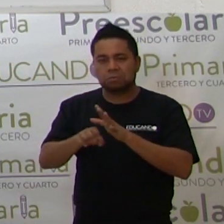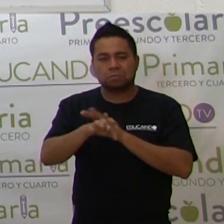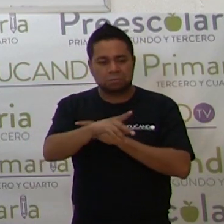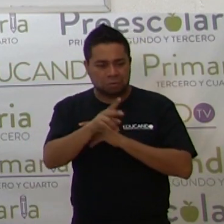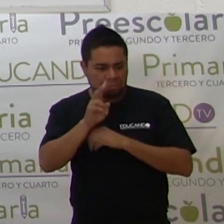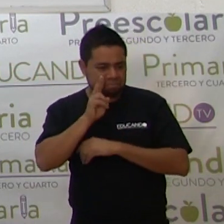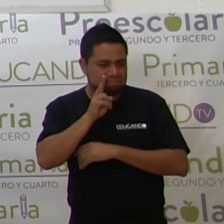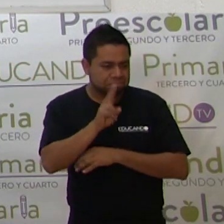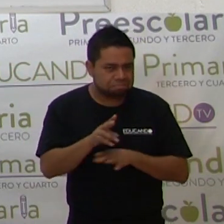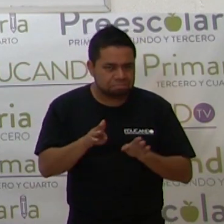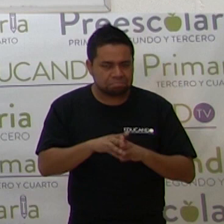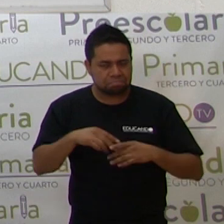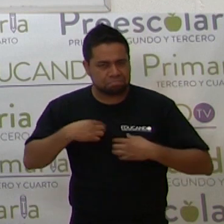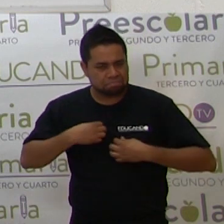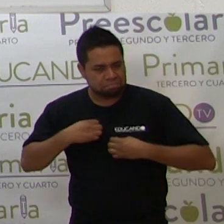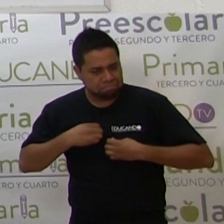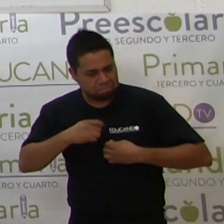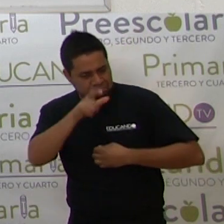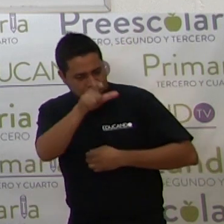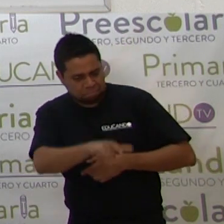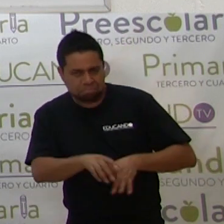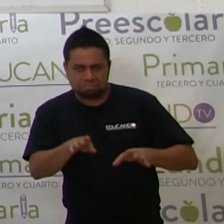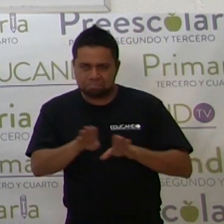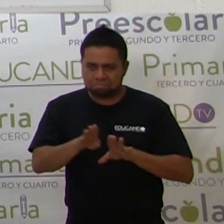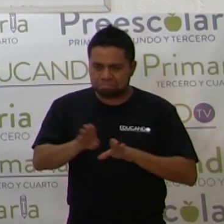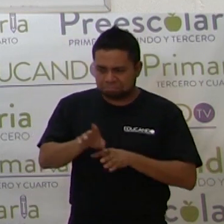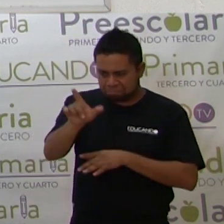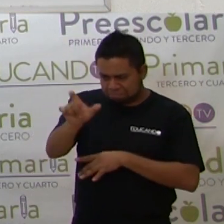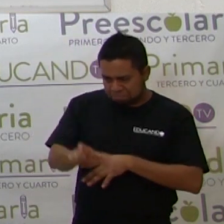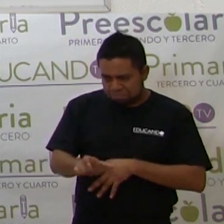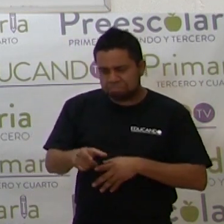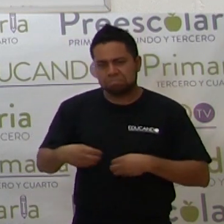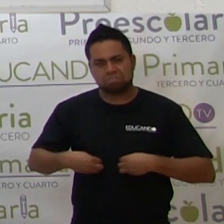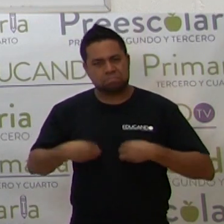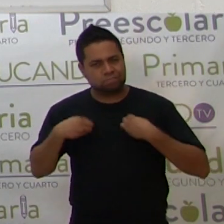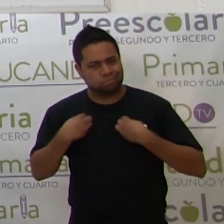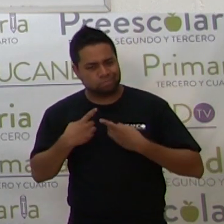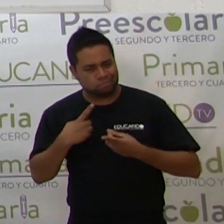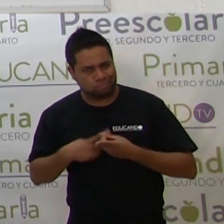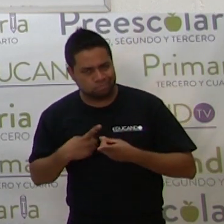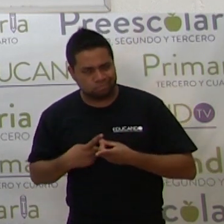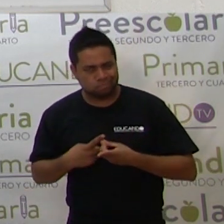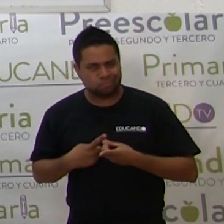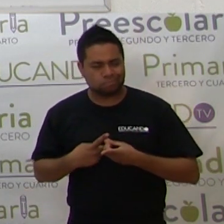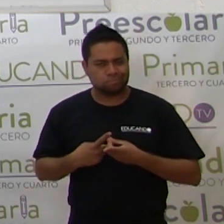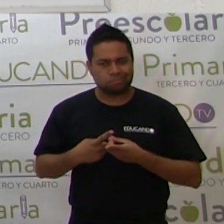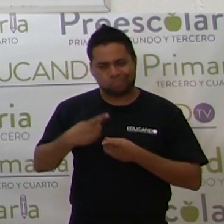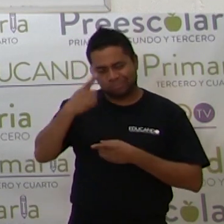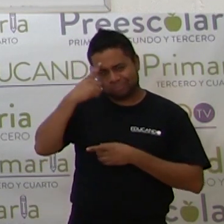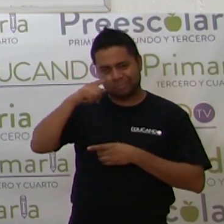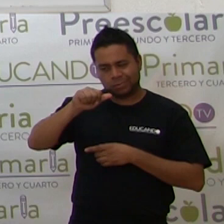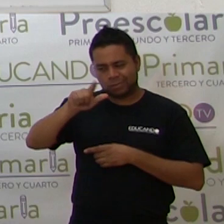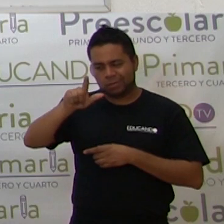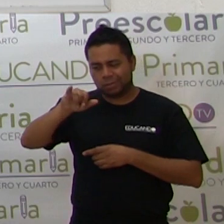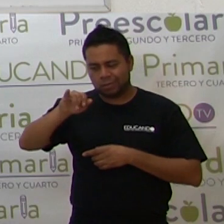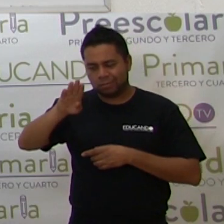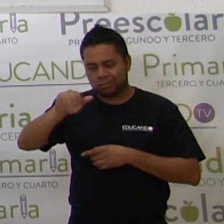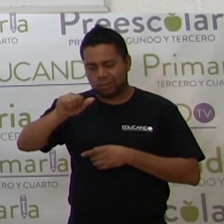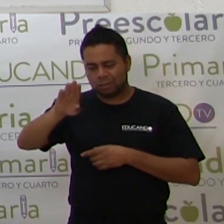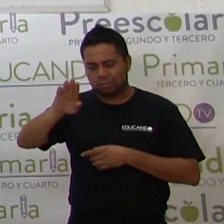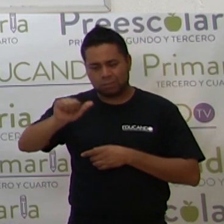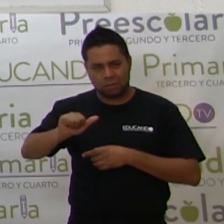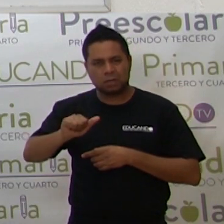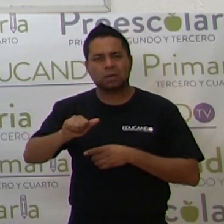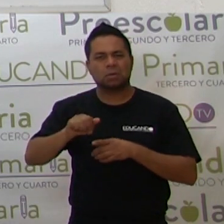Baba, cómo estaba vestido, cómo era, dónde vivía, bien, la forma, qué color de ropa tenía,